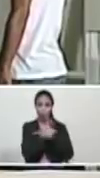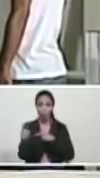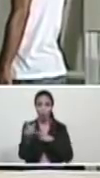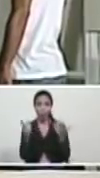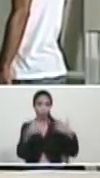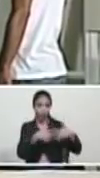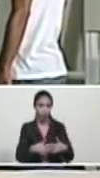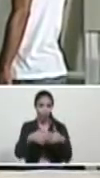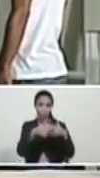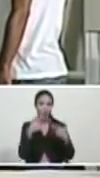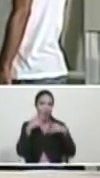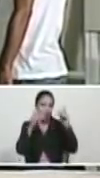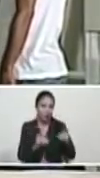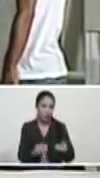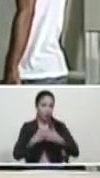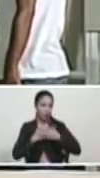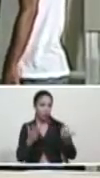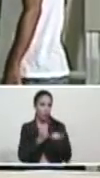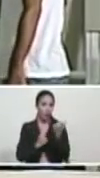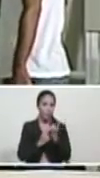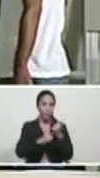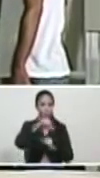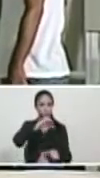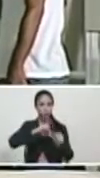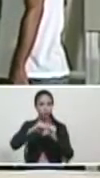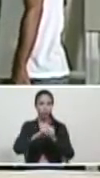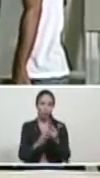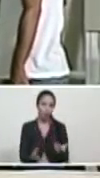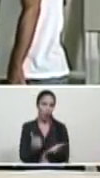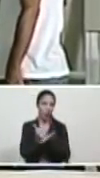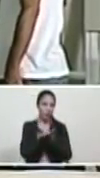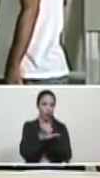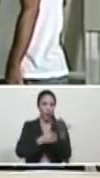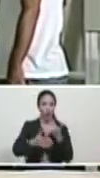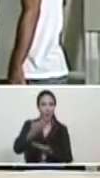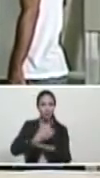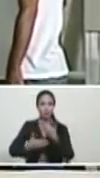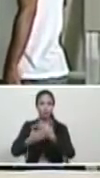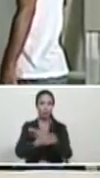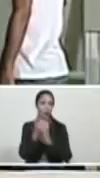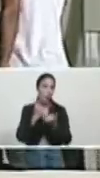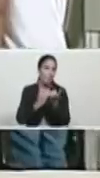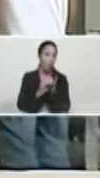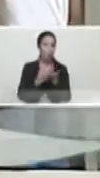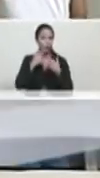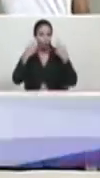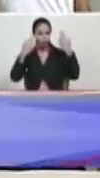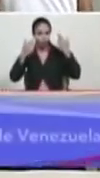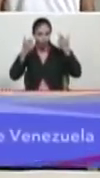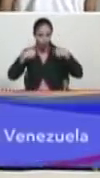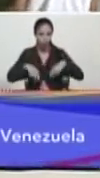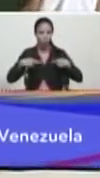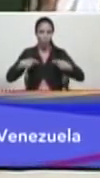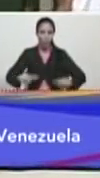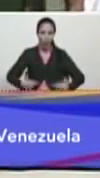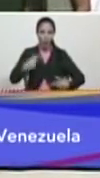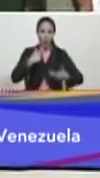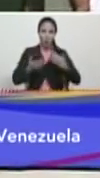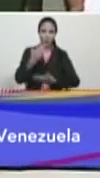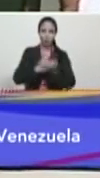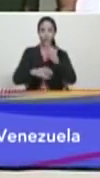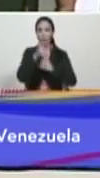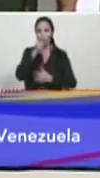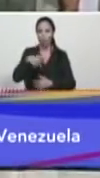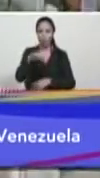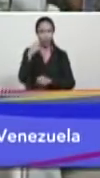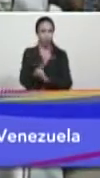Estados Unidos sea capaz de enviar en ayuda, en apoyo solidario, humano, al pueblo de Venezuela. Claro que